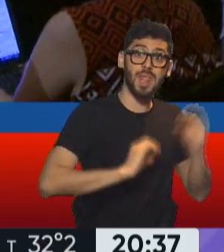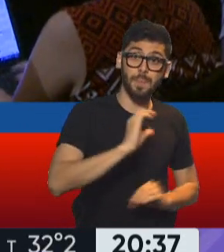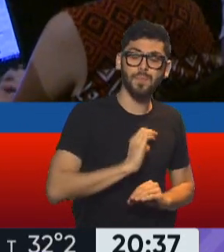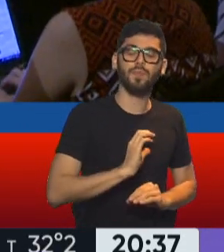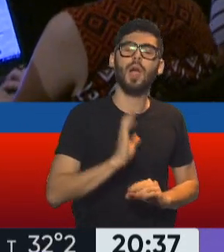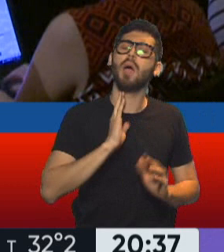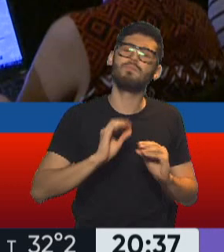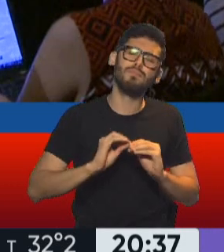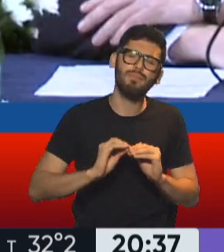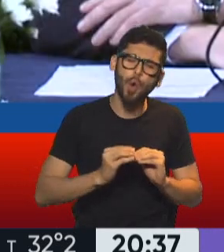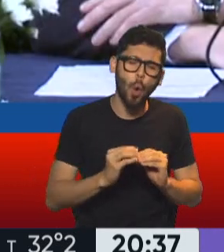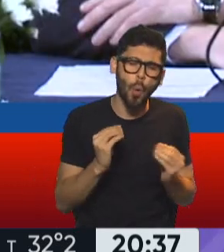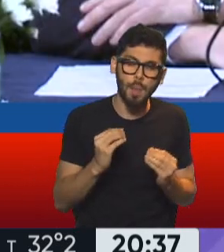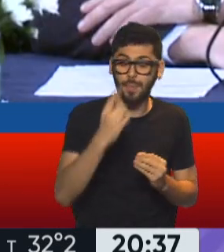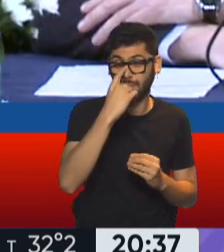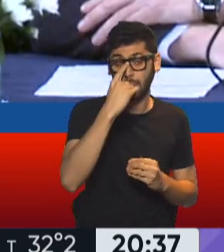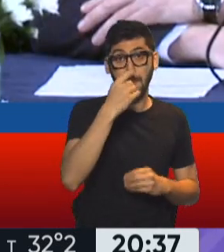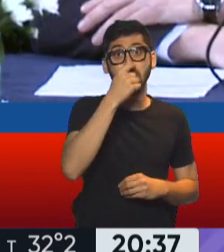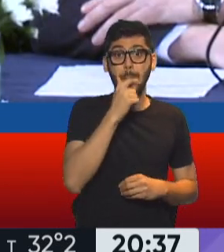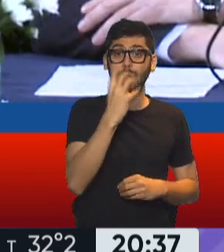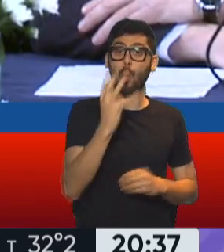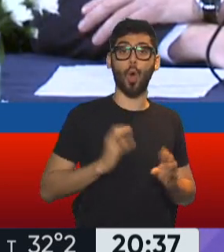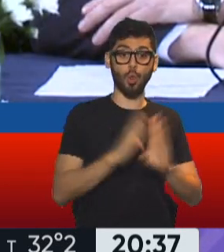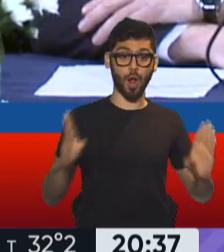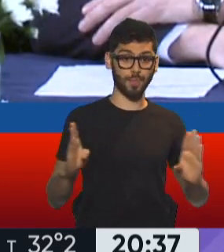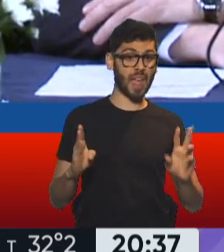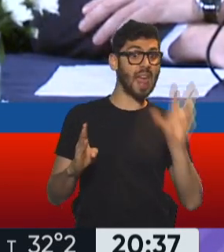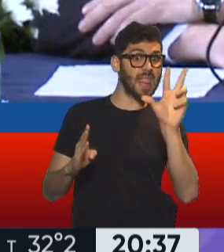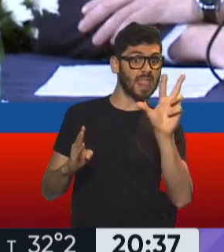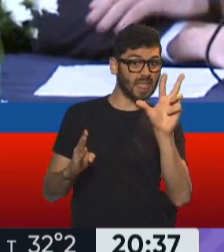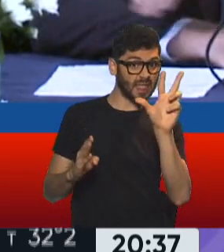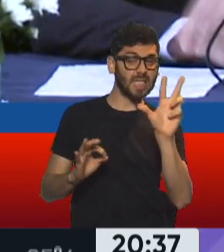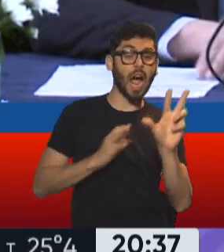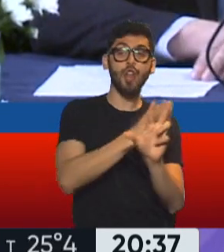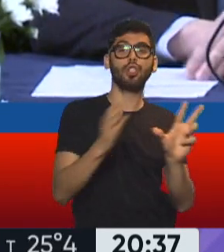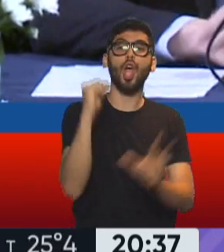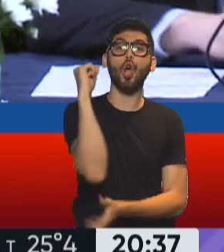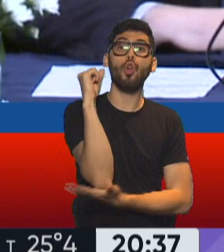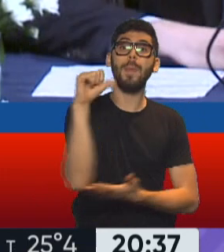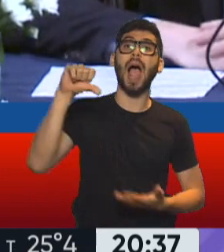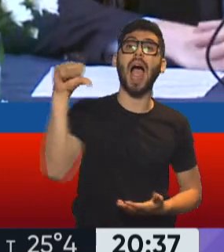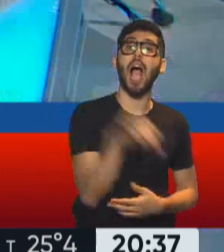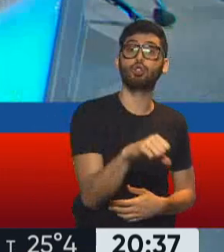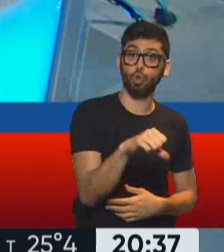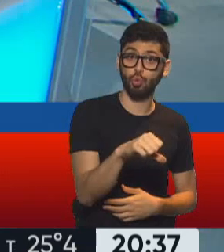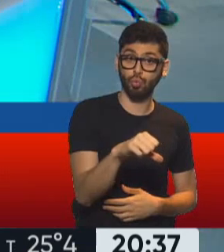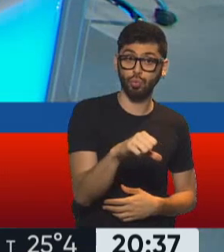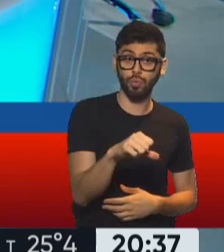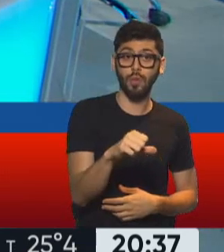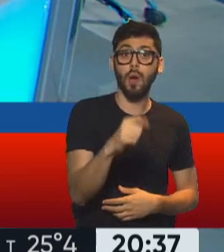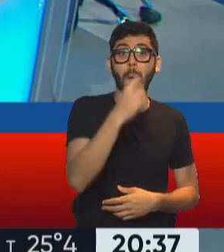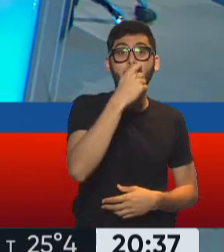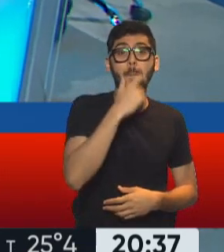problema que durante los 4 años de Macri, 3, la economía se contrajo, la economía cayó. Es decir, Macri nos dejó una